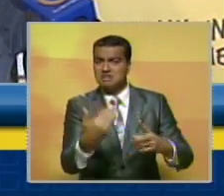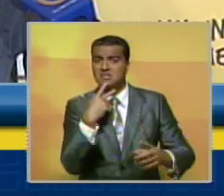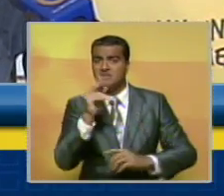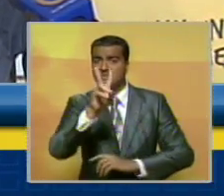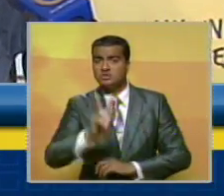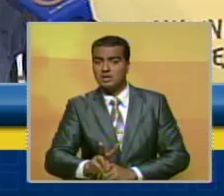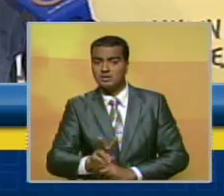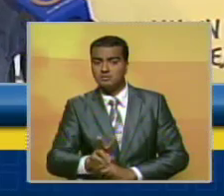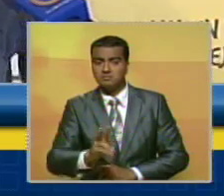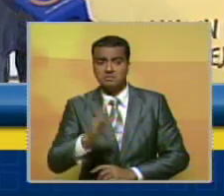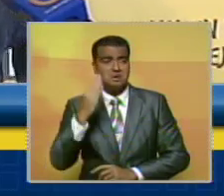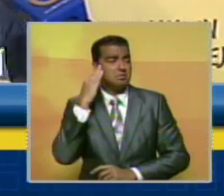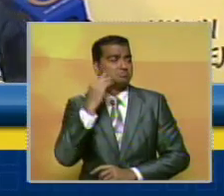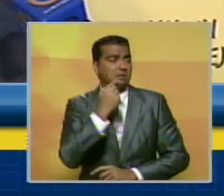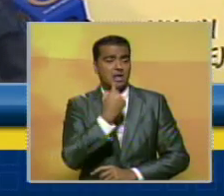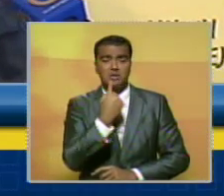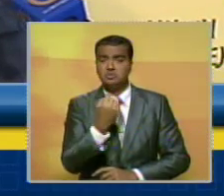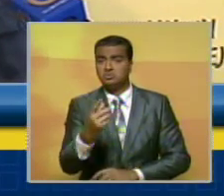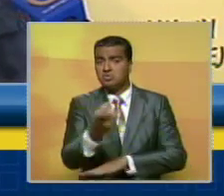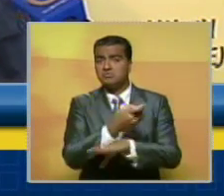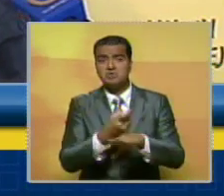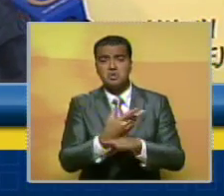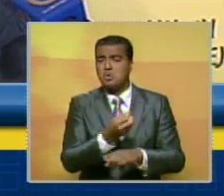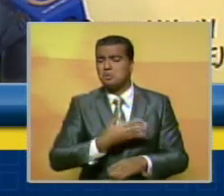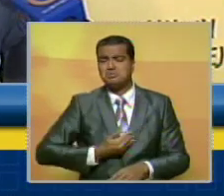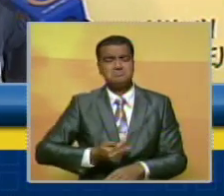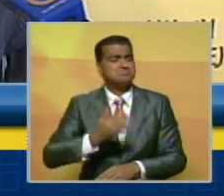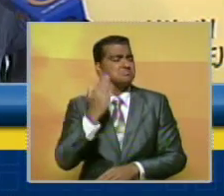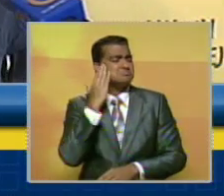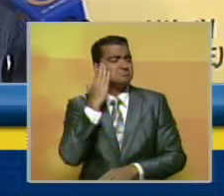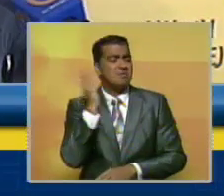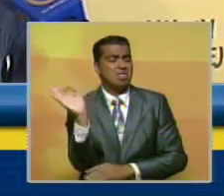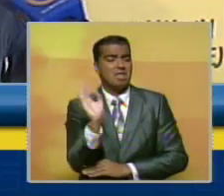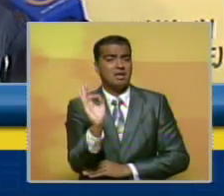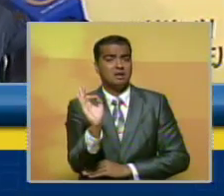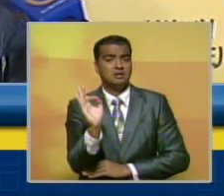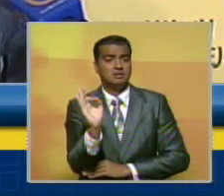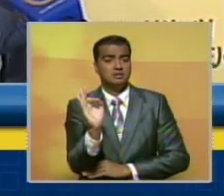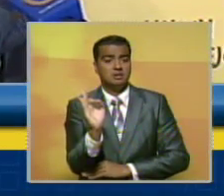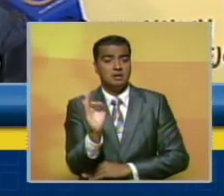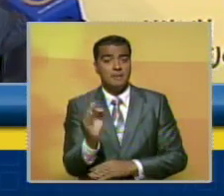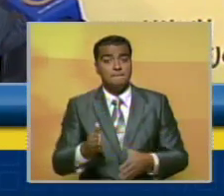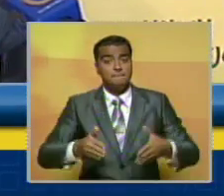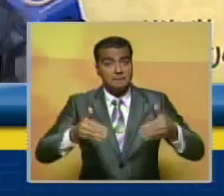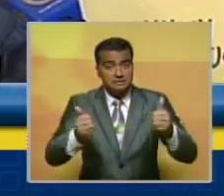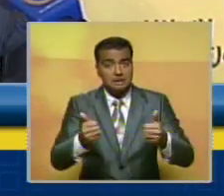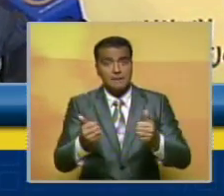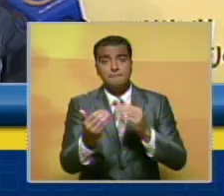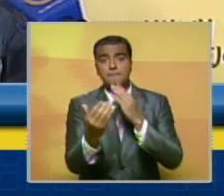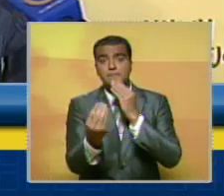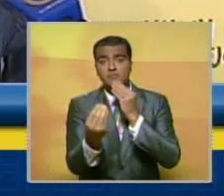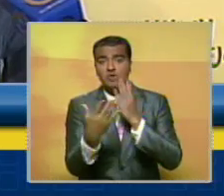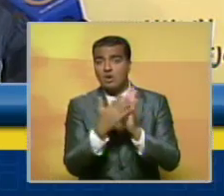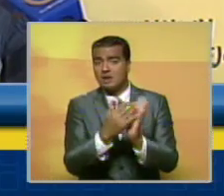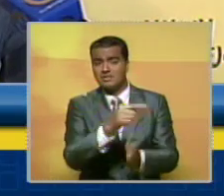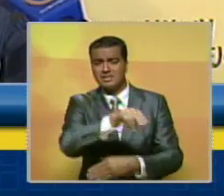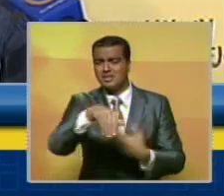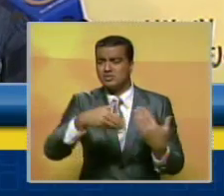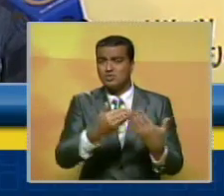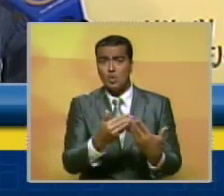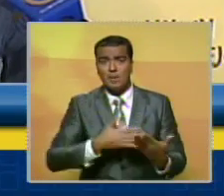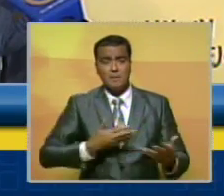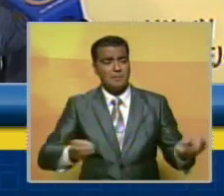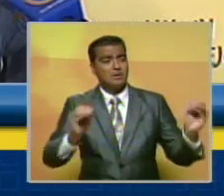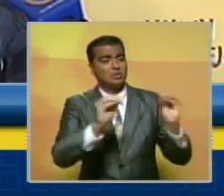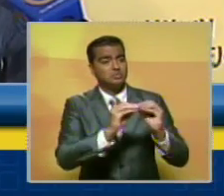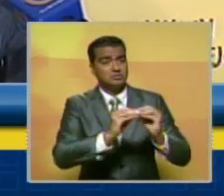venezolanos y la sordera de un gobierno, creemos que es urgente que se abra una agenda en la cual podamos encontrarnos frente a los gravísimos